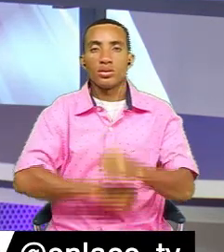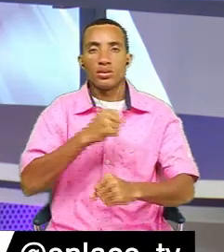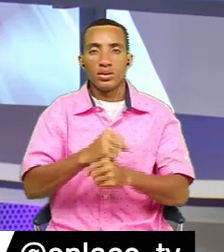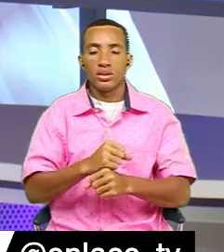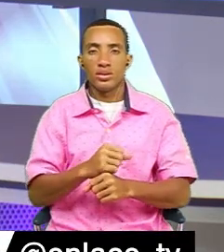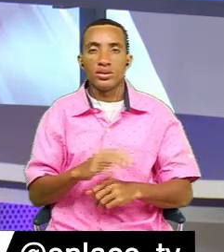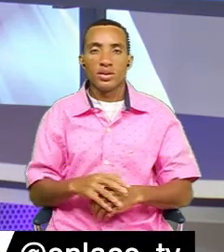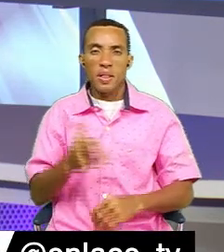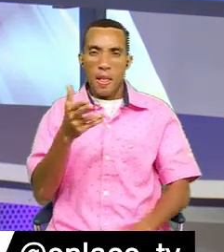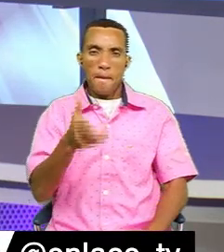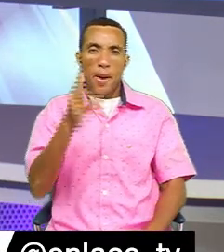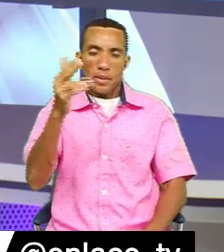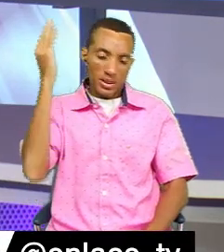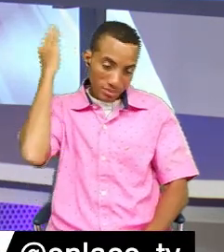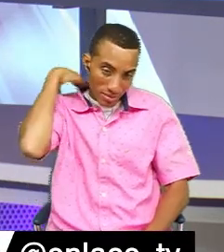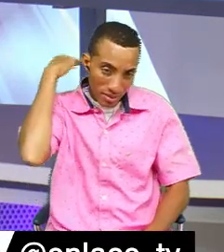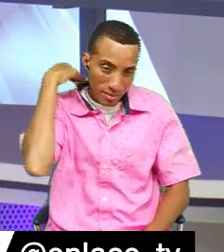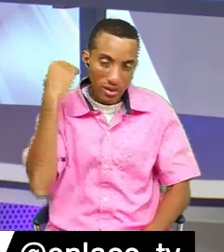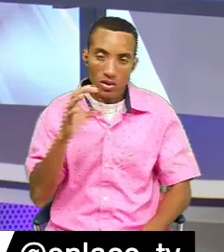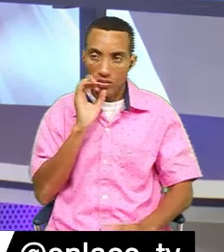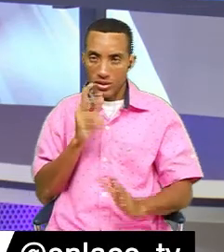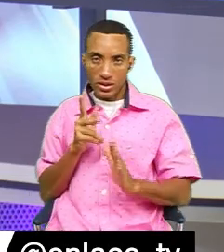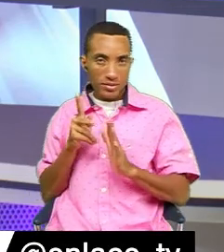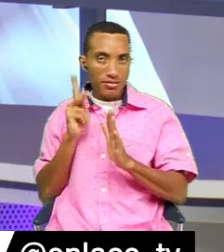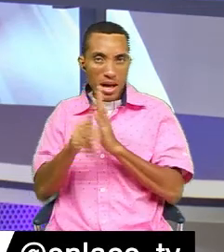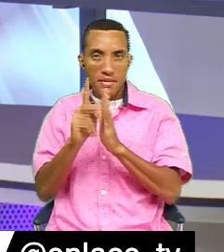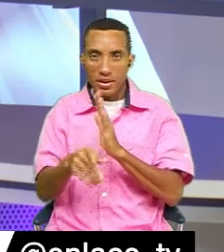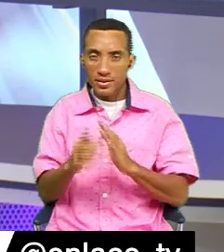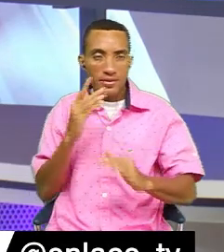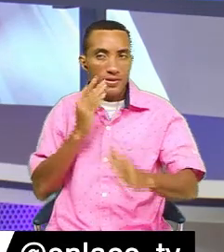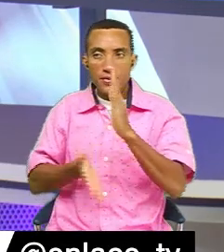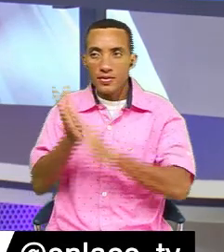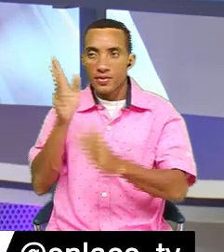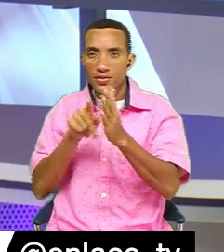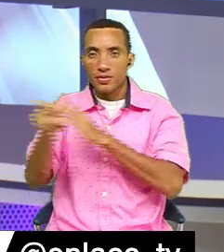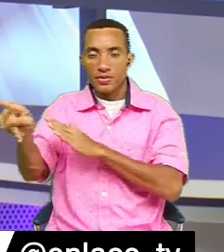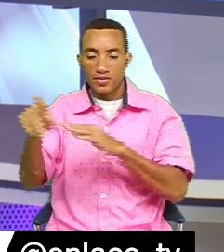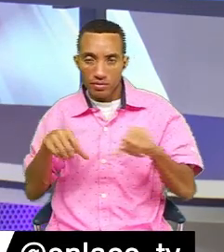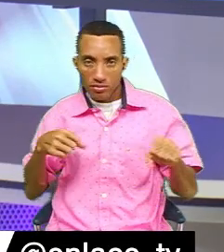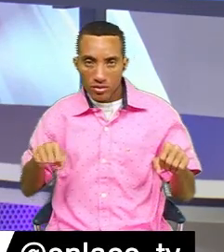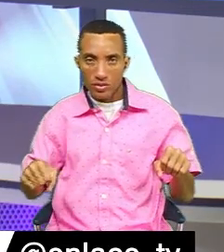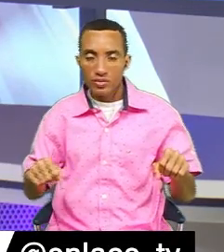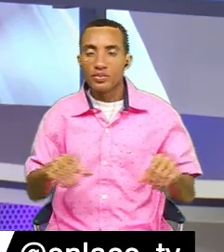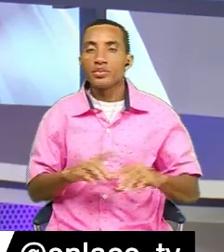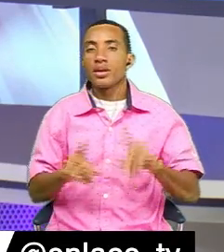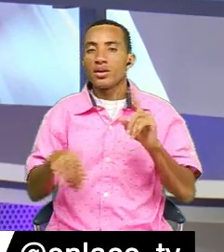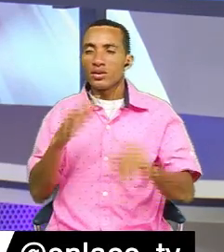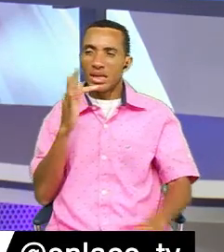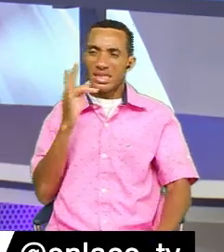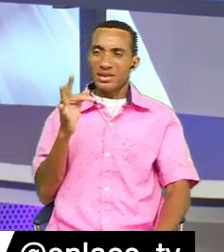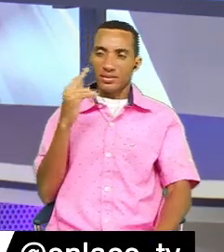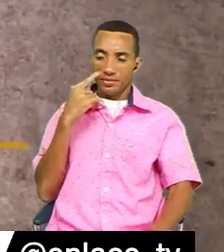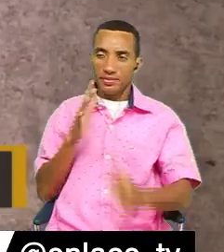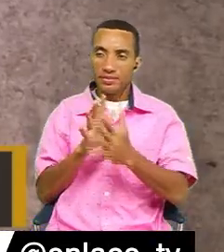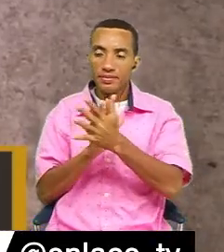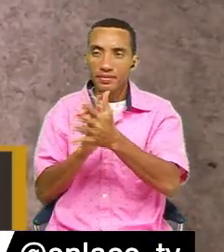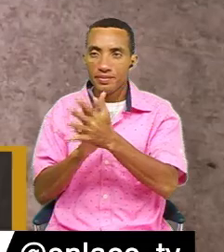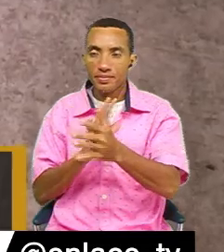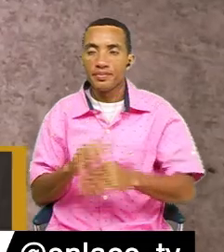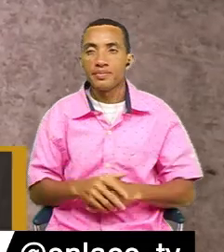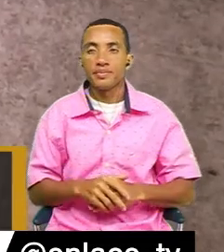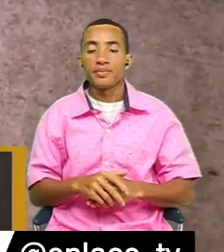disparos por la espalda fueron propinados por sicarios que huyeron en motocicleta. La policía investiga los hechos según versiones de testigos. En hechos ocurridos